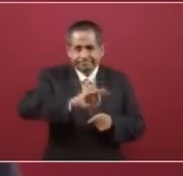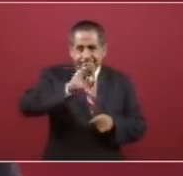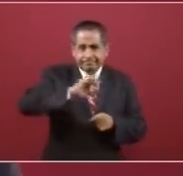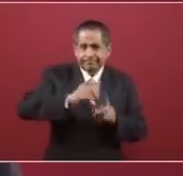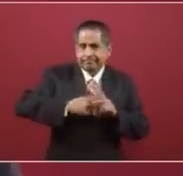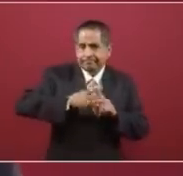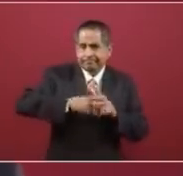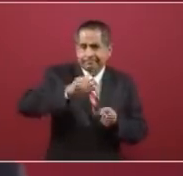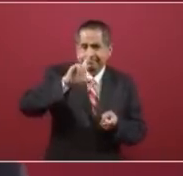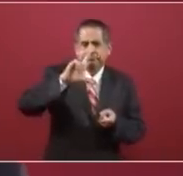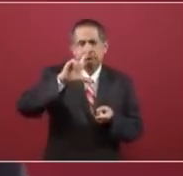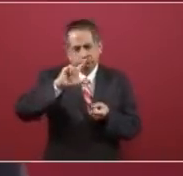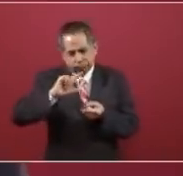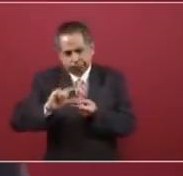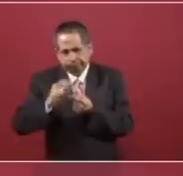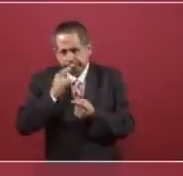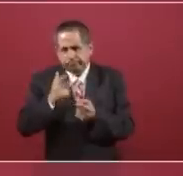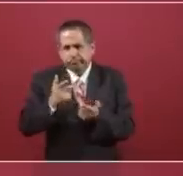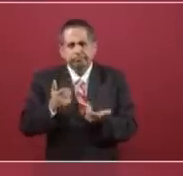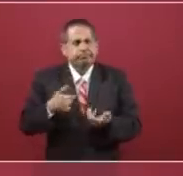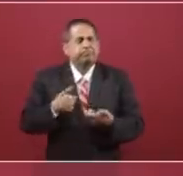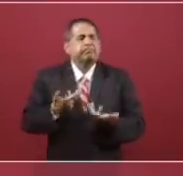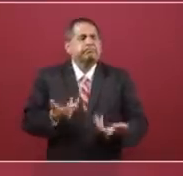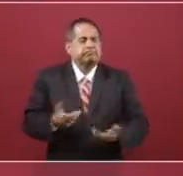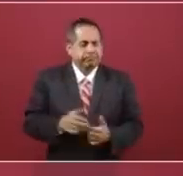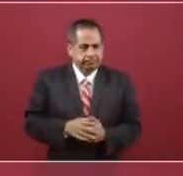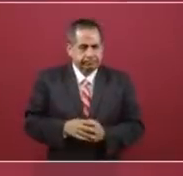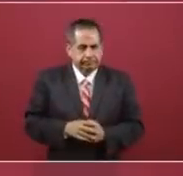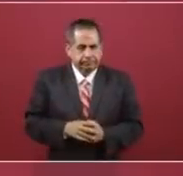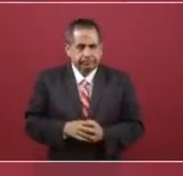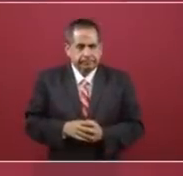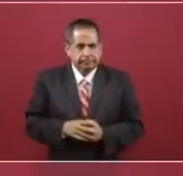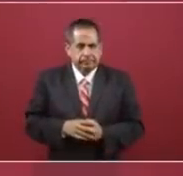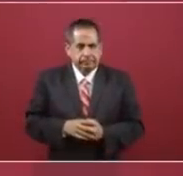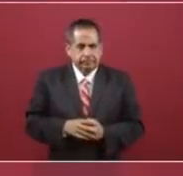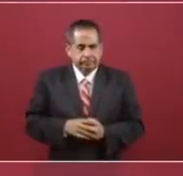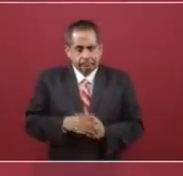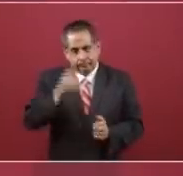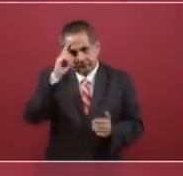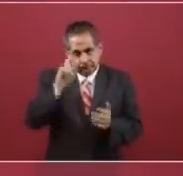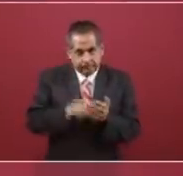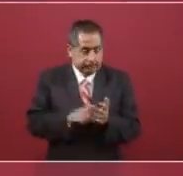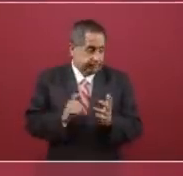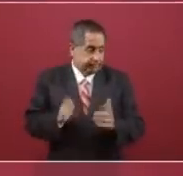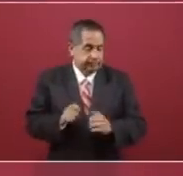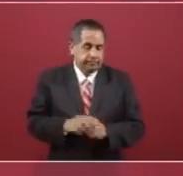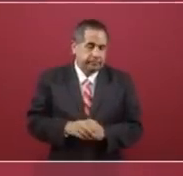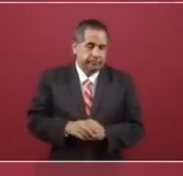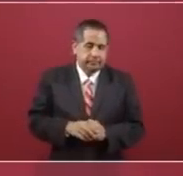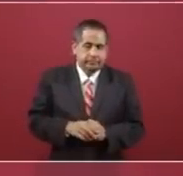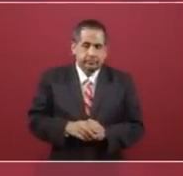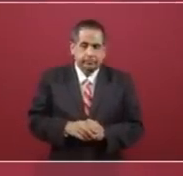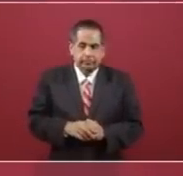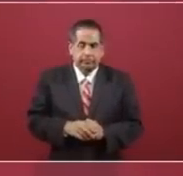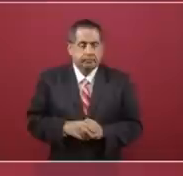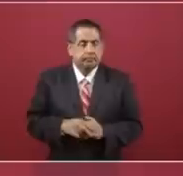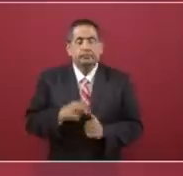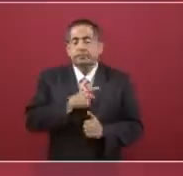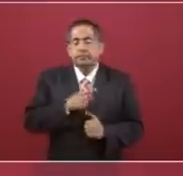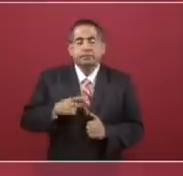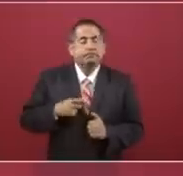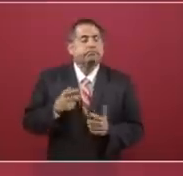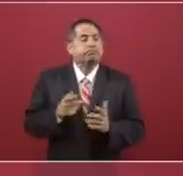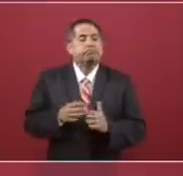de comisiones? Creo que tiene que, auspiciarse,